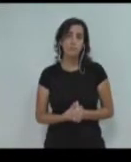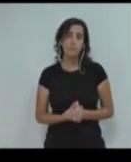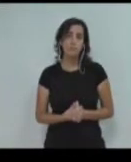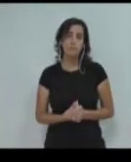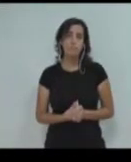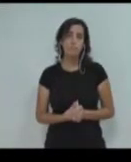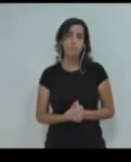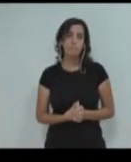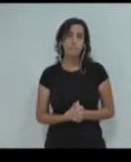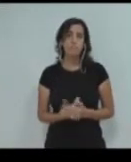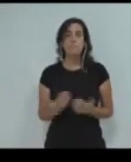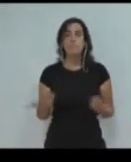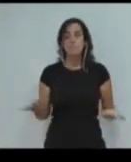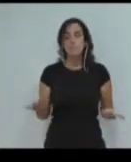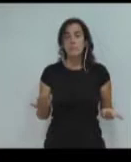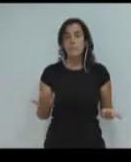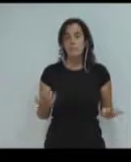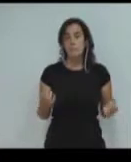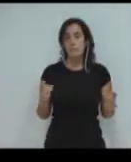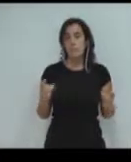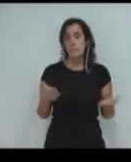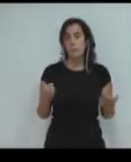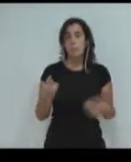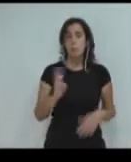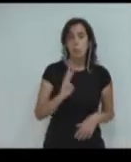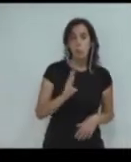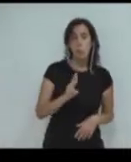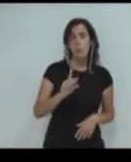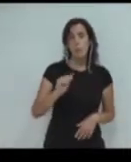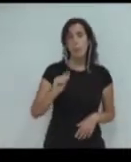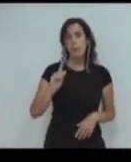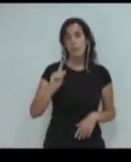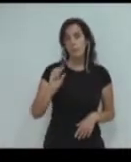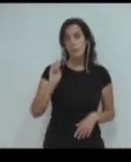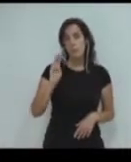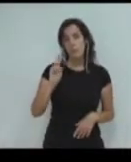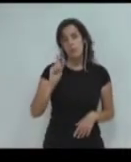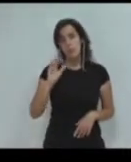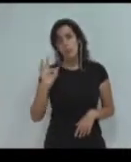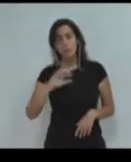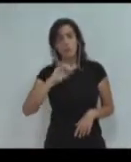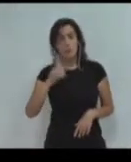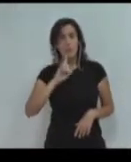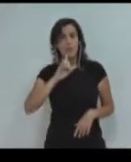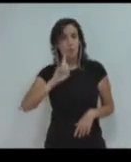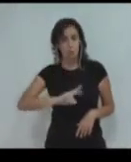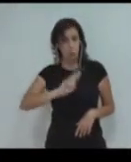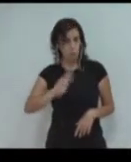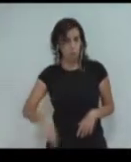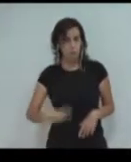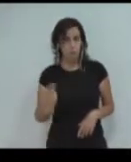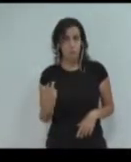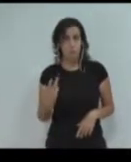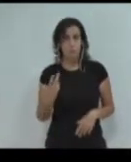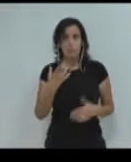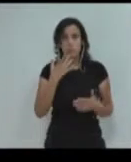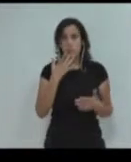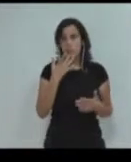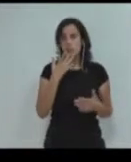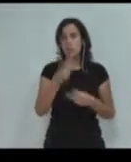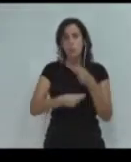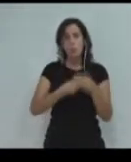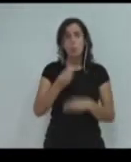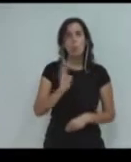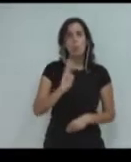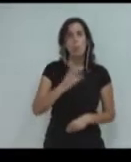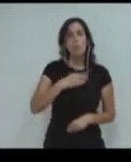Que es lo mismo que convertirlo en un Word, PDF realmente también es algo electrónico, porque si tú realmente lo utilizas, un Word